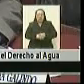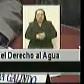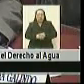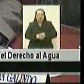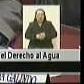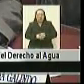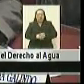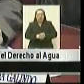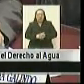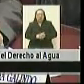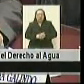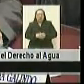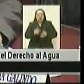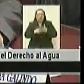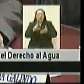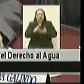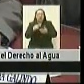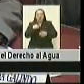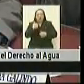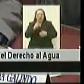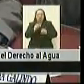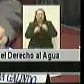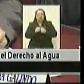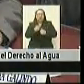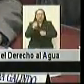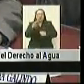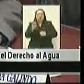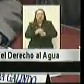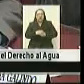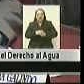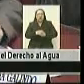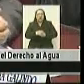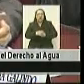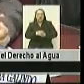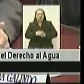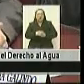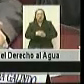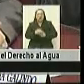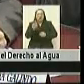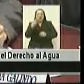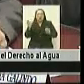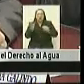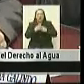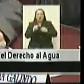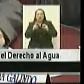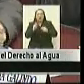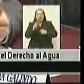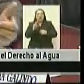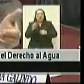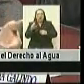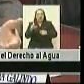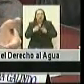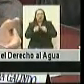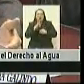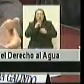por ejemplo, que Lima cuente con agua y saneamiento al 100%. Y para cerrar brechas en el ámbito rural,